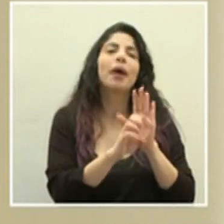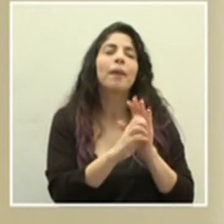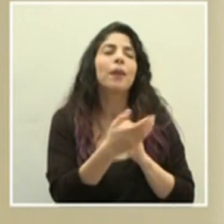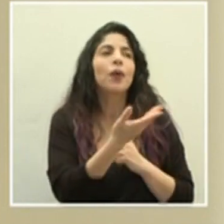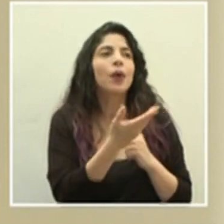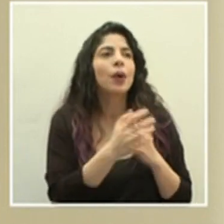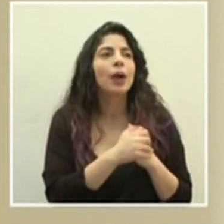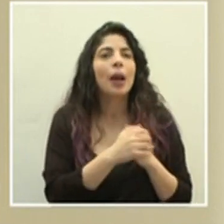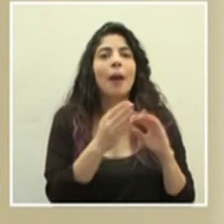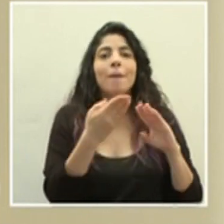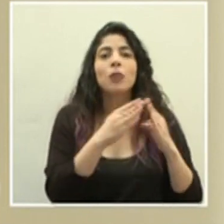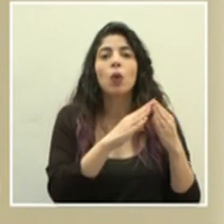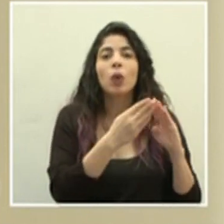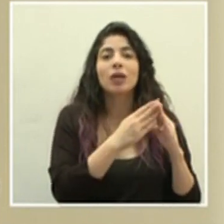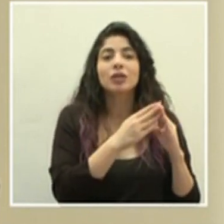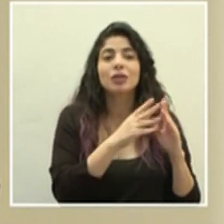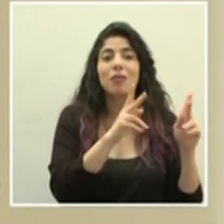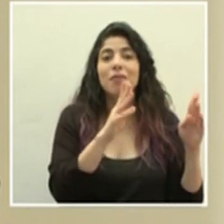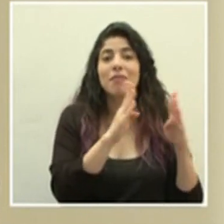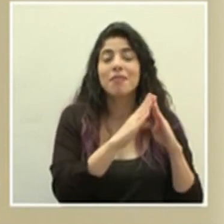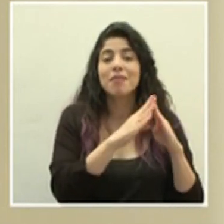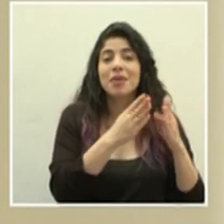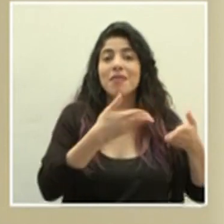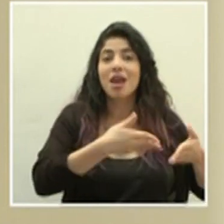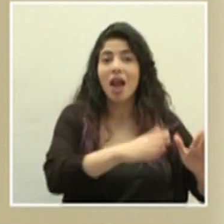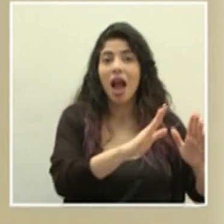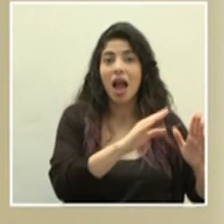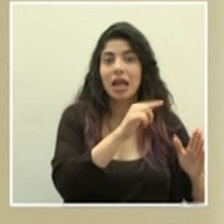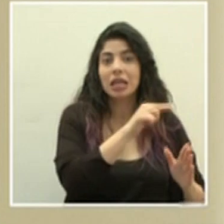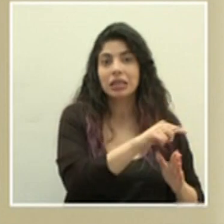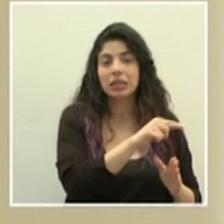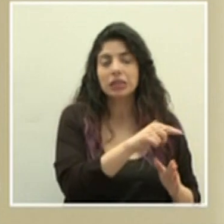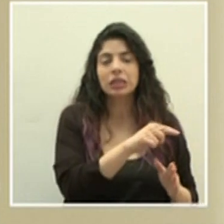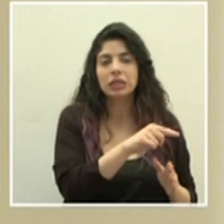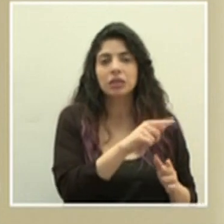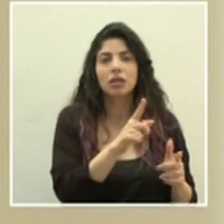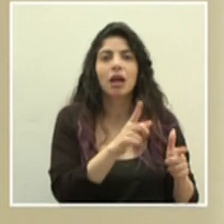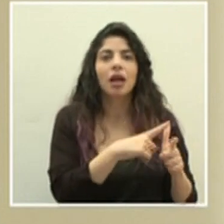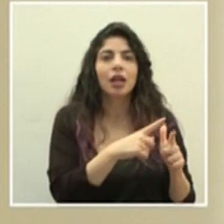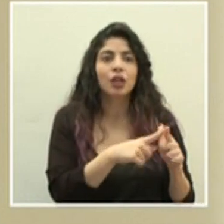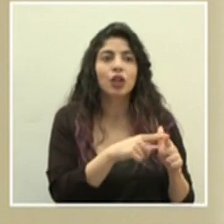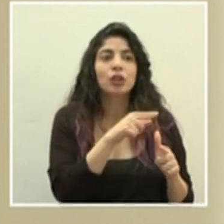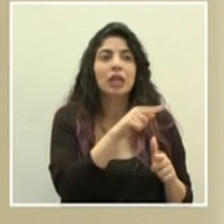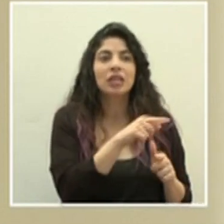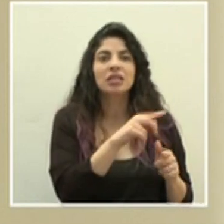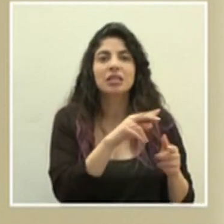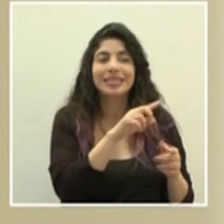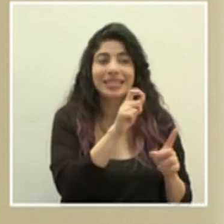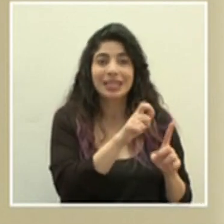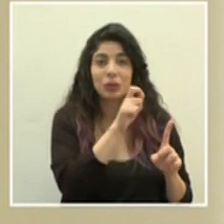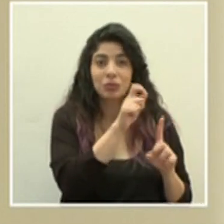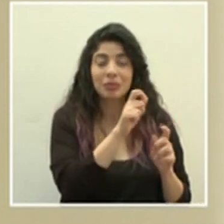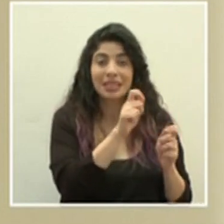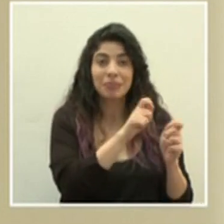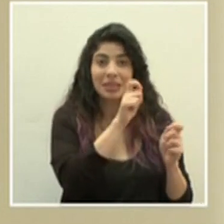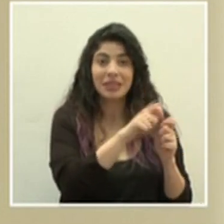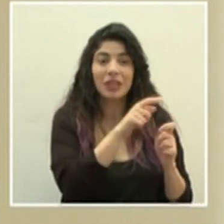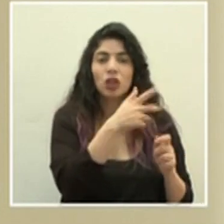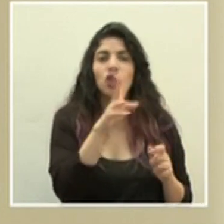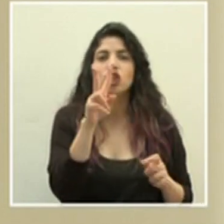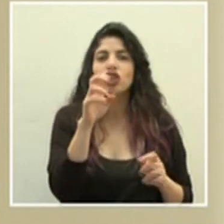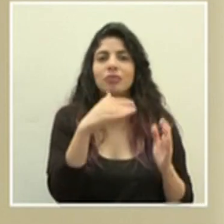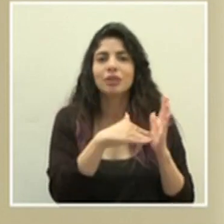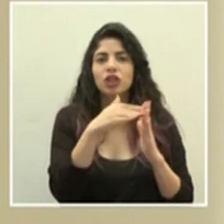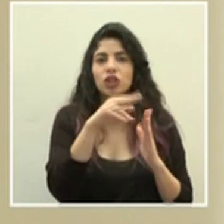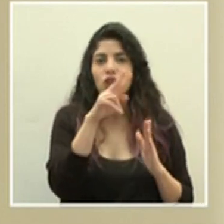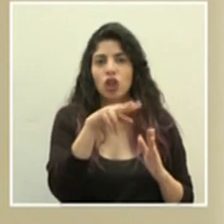de la población en condición de calle. En este caso particular estamos hablando de aproximadamente unos 200 millones de